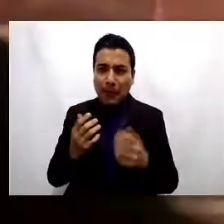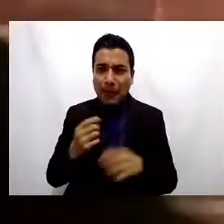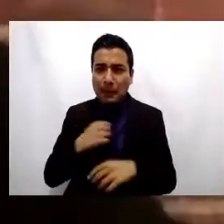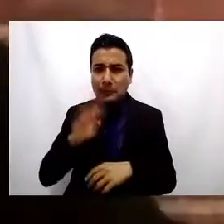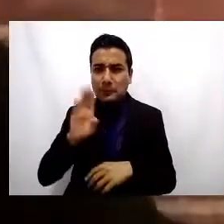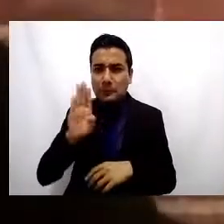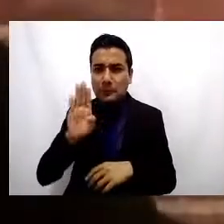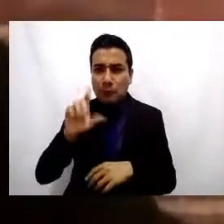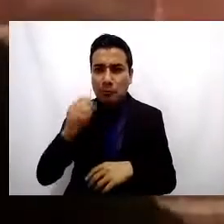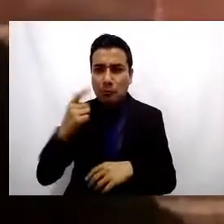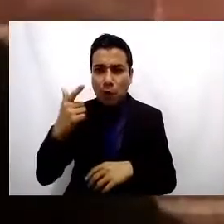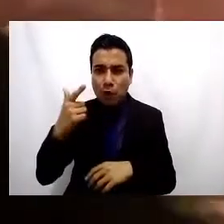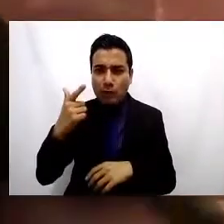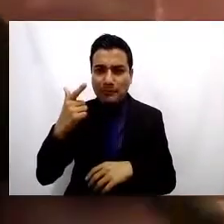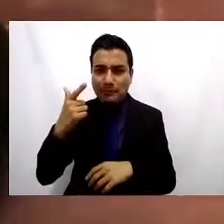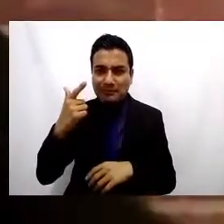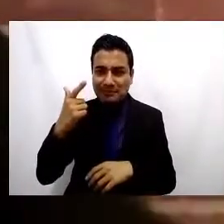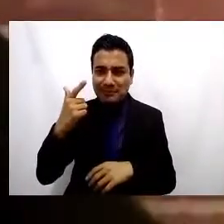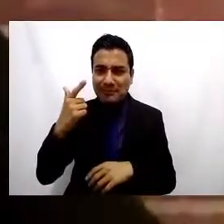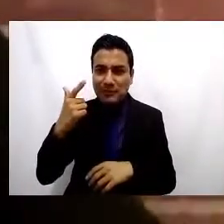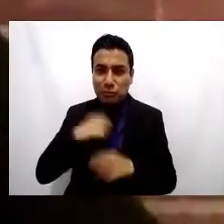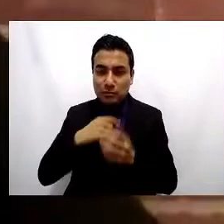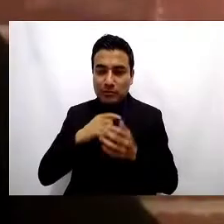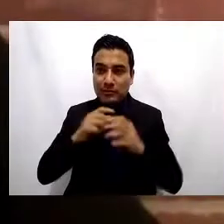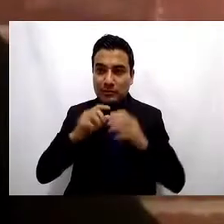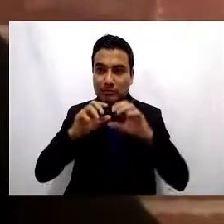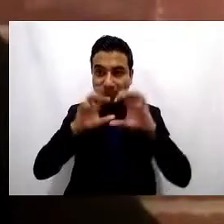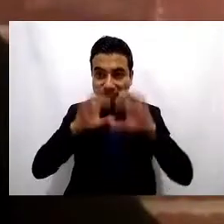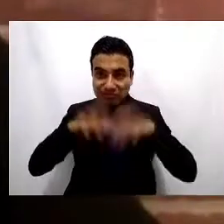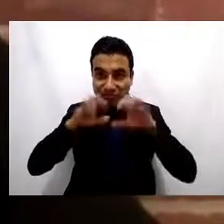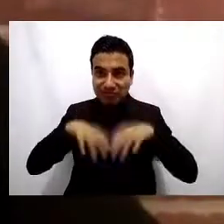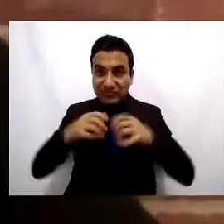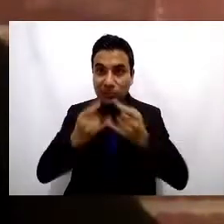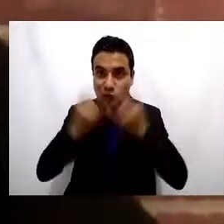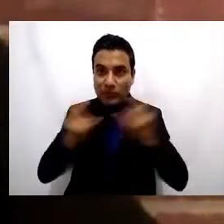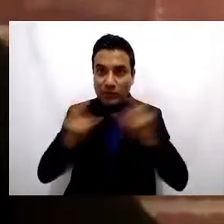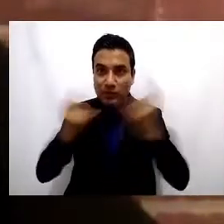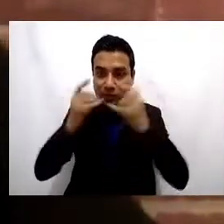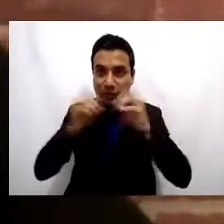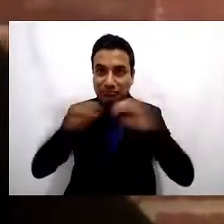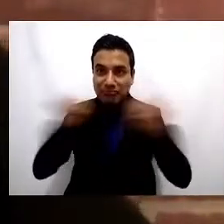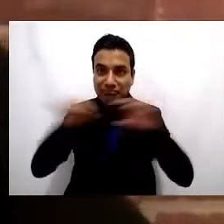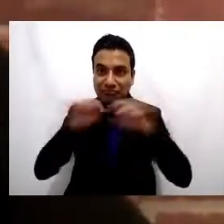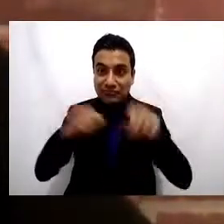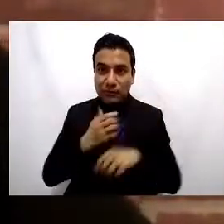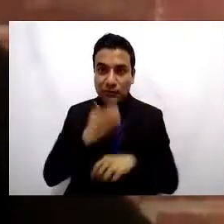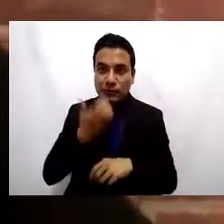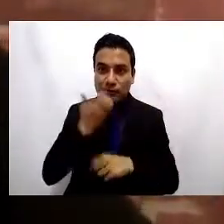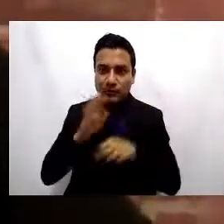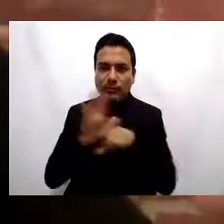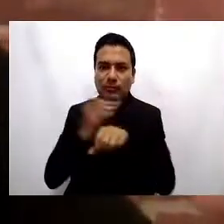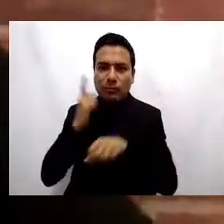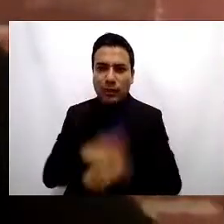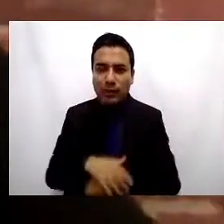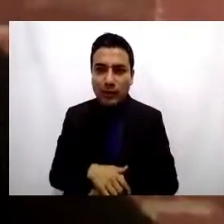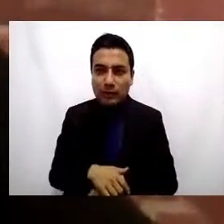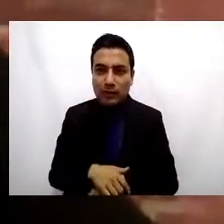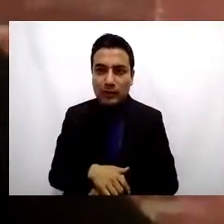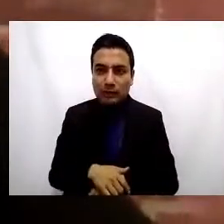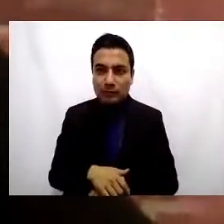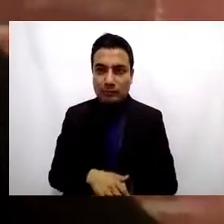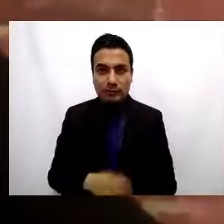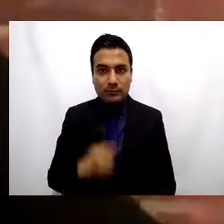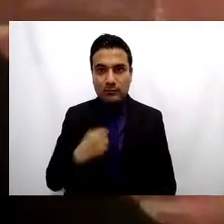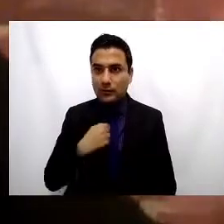y que difundo en redes sociales de manera gratuita, simplemente porque me ordena la cabeza. Porque yo no puedo parar